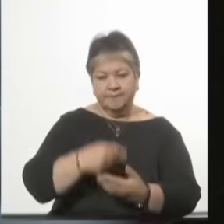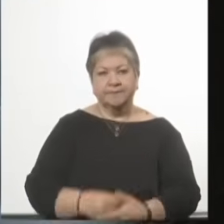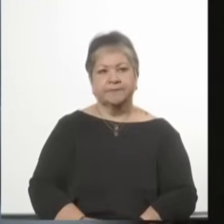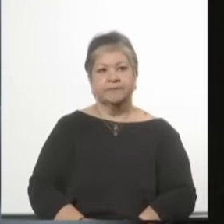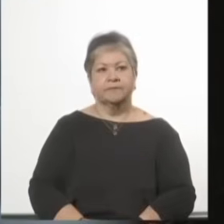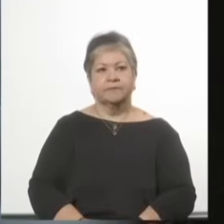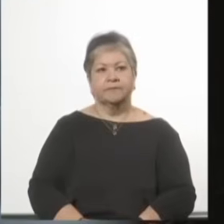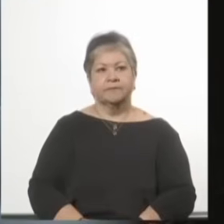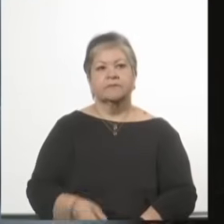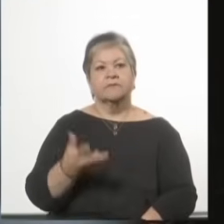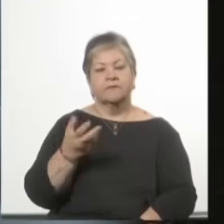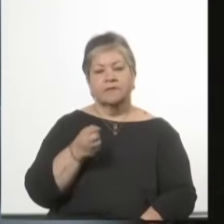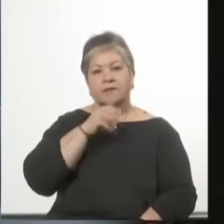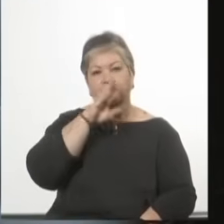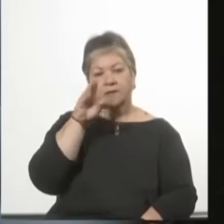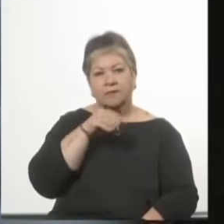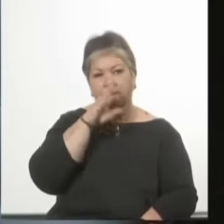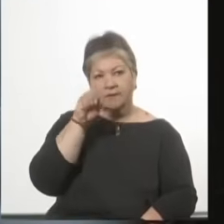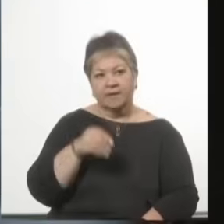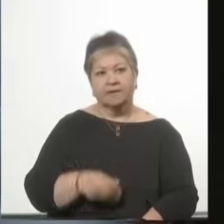Yo quiero hablar, sí,